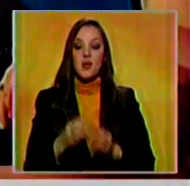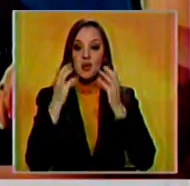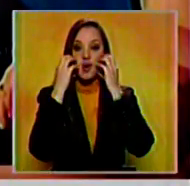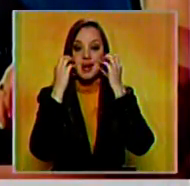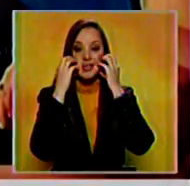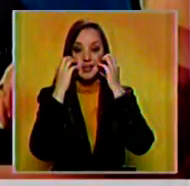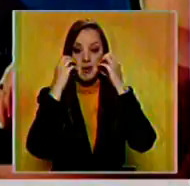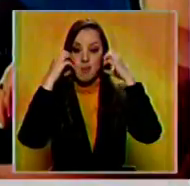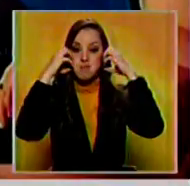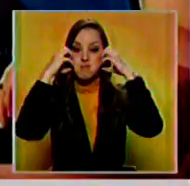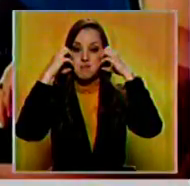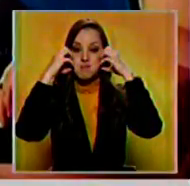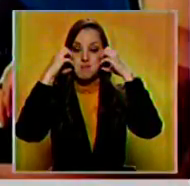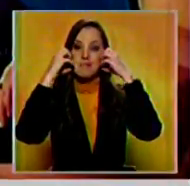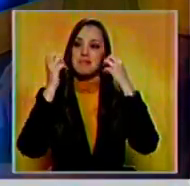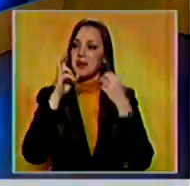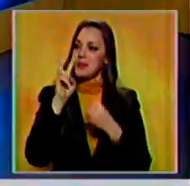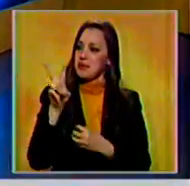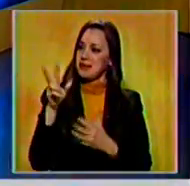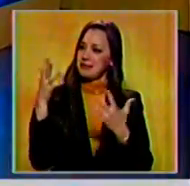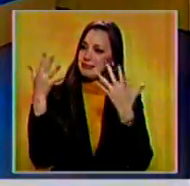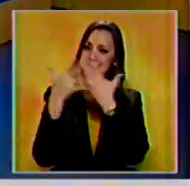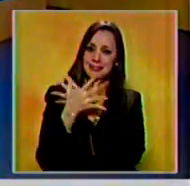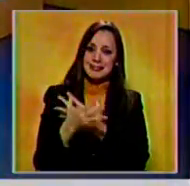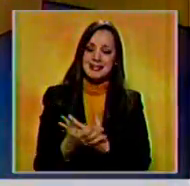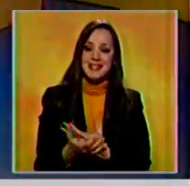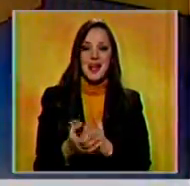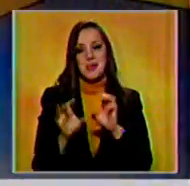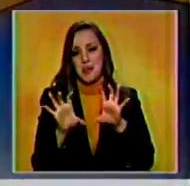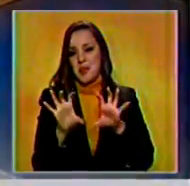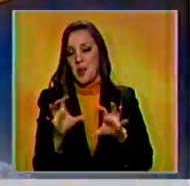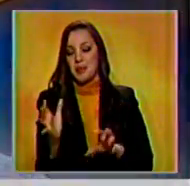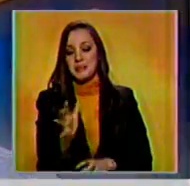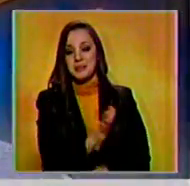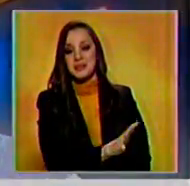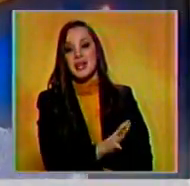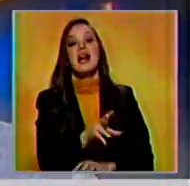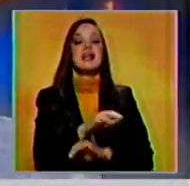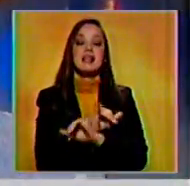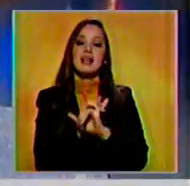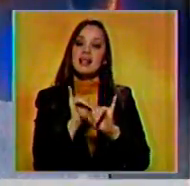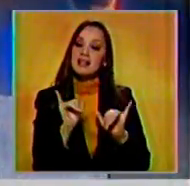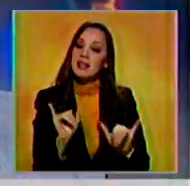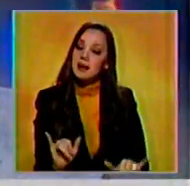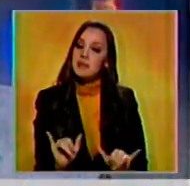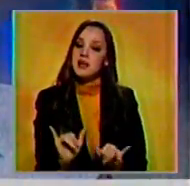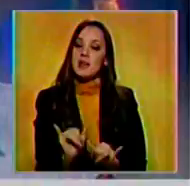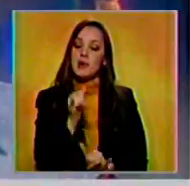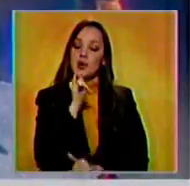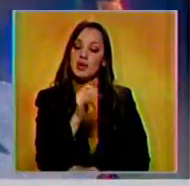que la hacen lucir irreconocible. Bueno, y de esta divertida manera nosotros llegamos al final con las noticias